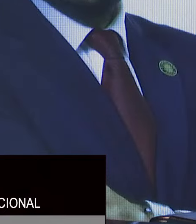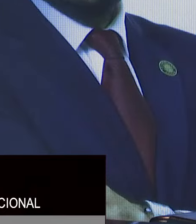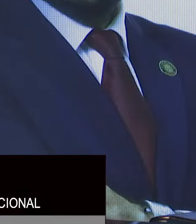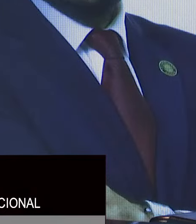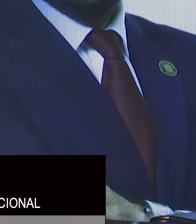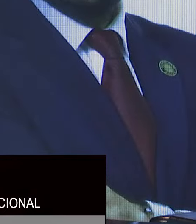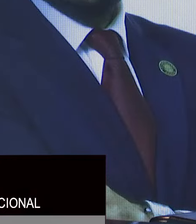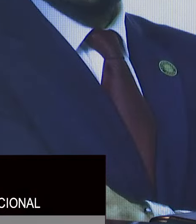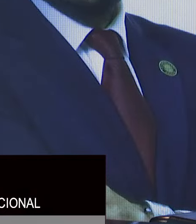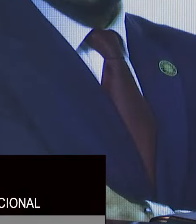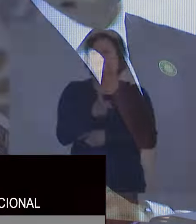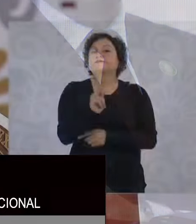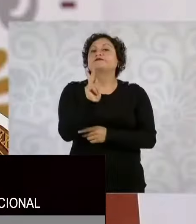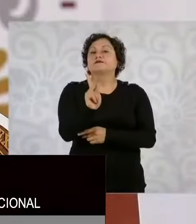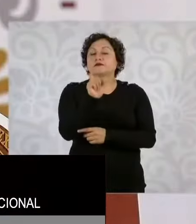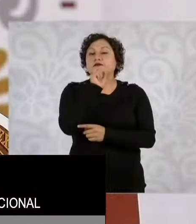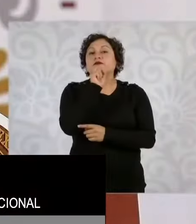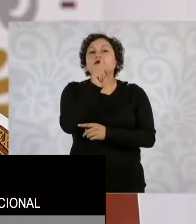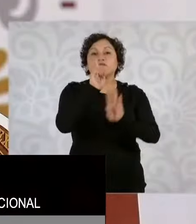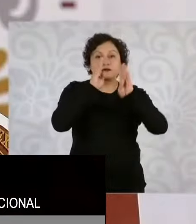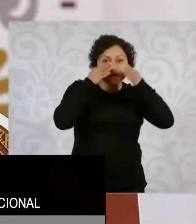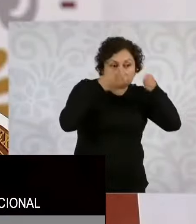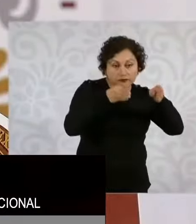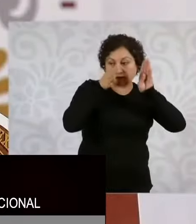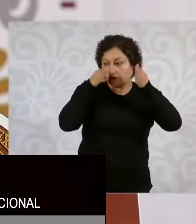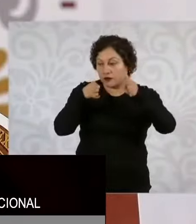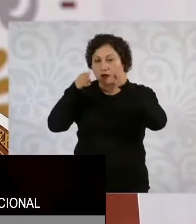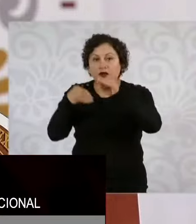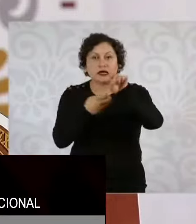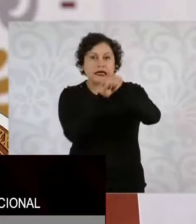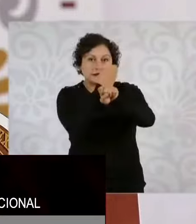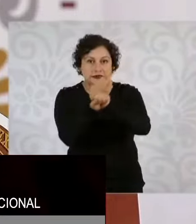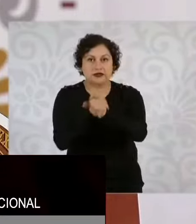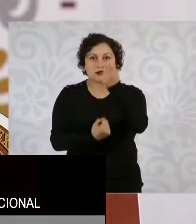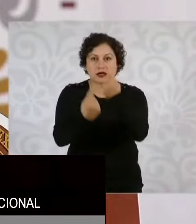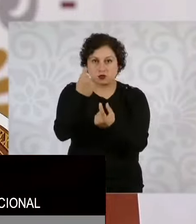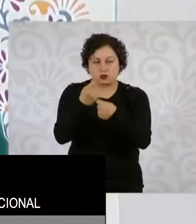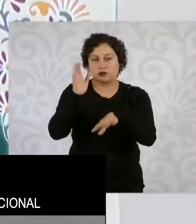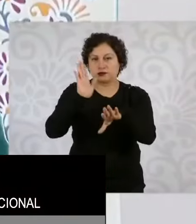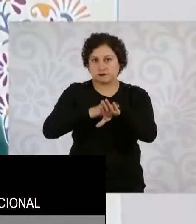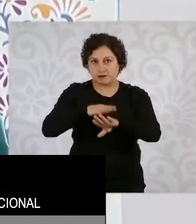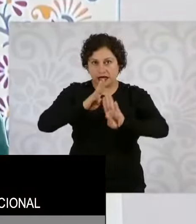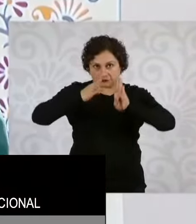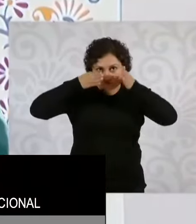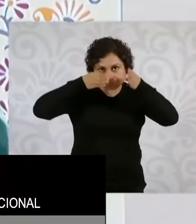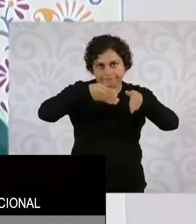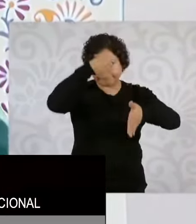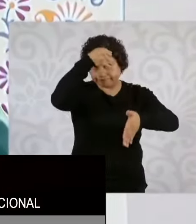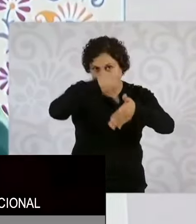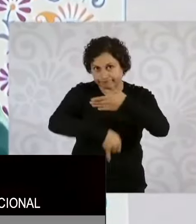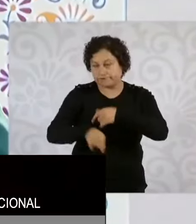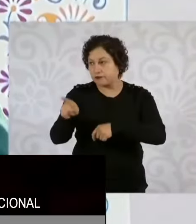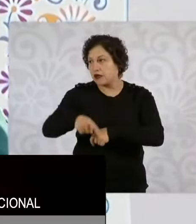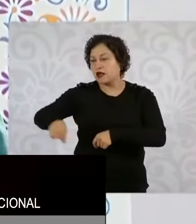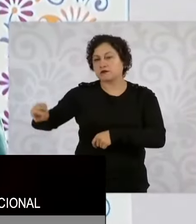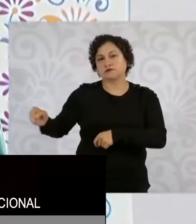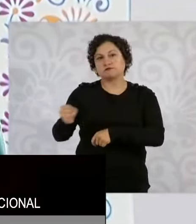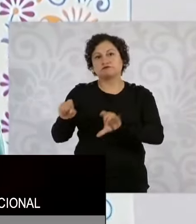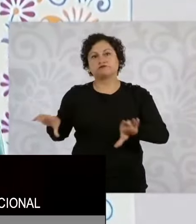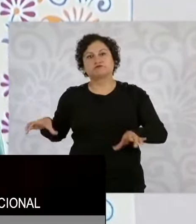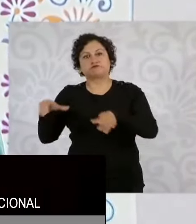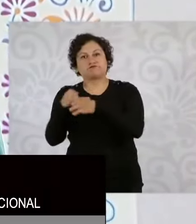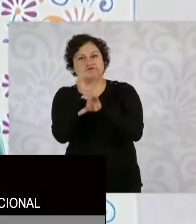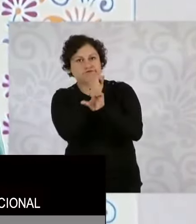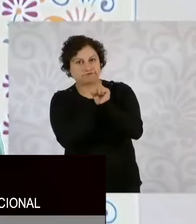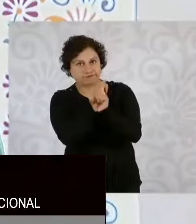¿Es correcto? Sí, es correcto. Además, hay precedentes de los propios tribunales colegiados de circuito y de la Corte que establecen que la